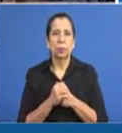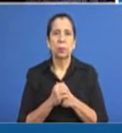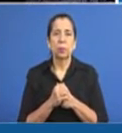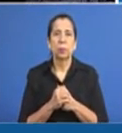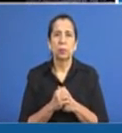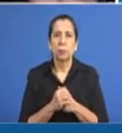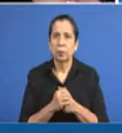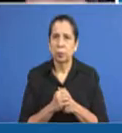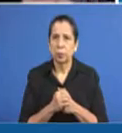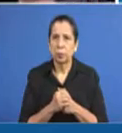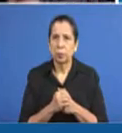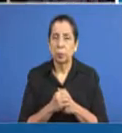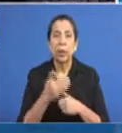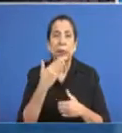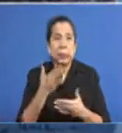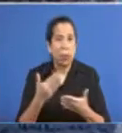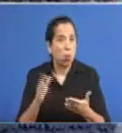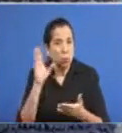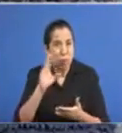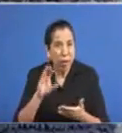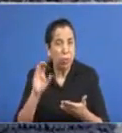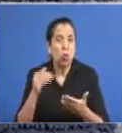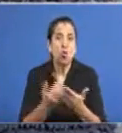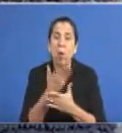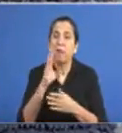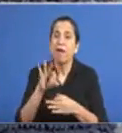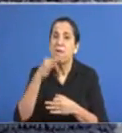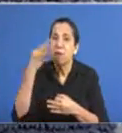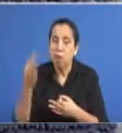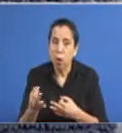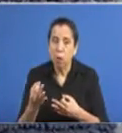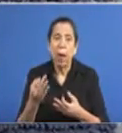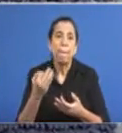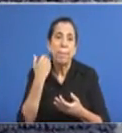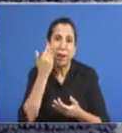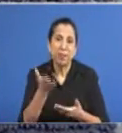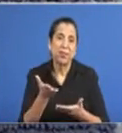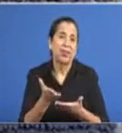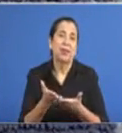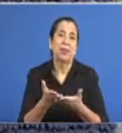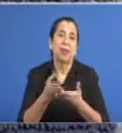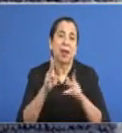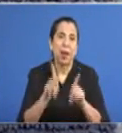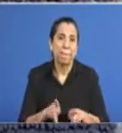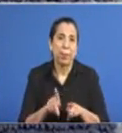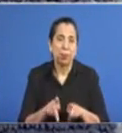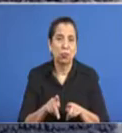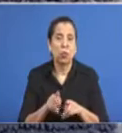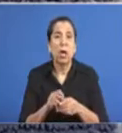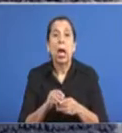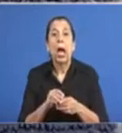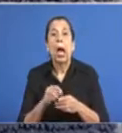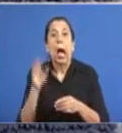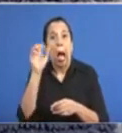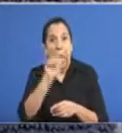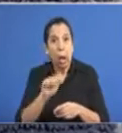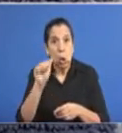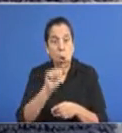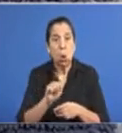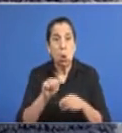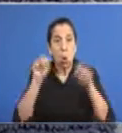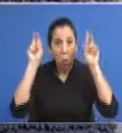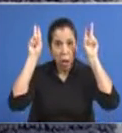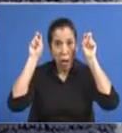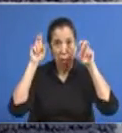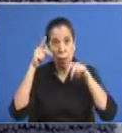Bueno, nosotros seguimos innovando, seguimos trabajando para nuestros clientes y les invitamos a seguir nuestras redes sociales @ Caja de Ahorros PA